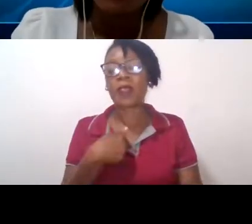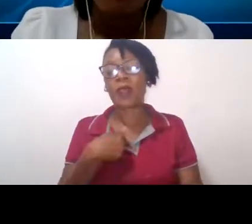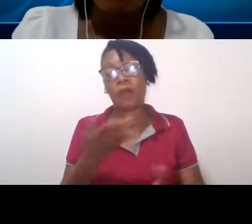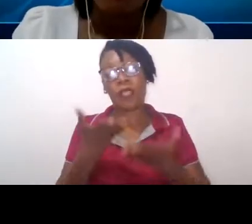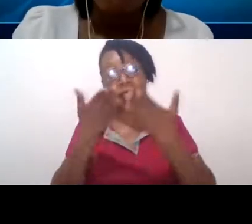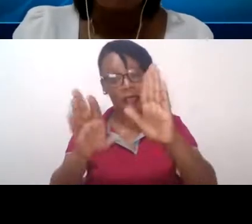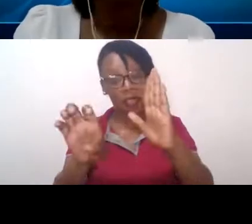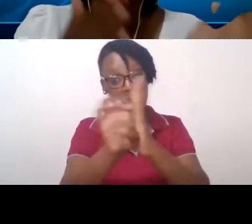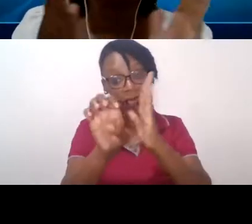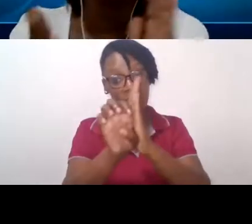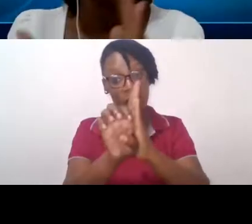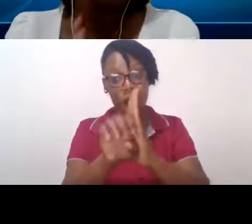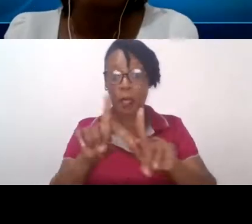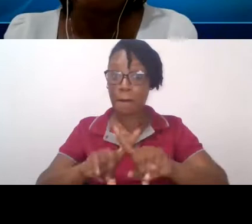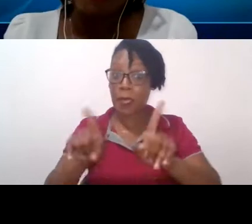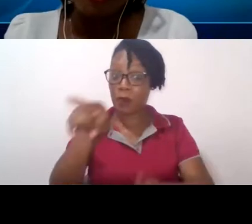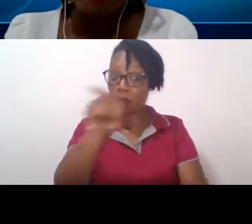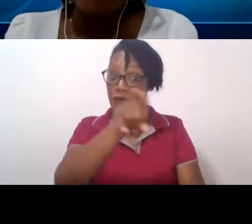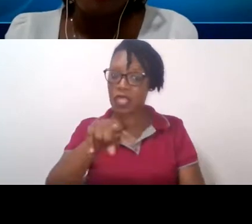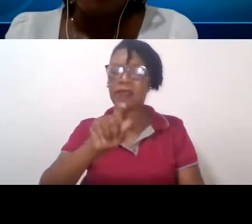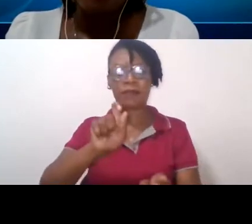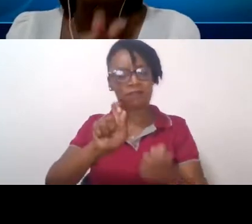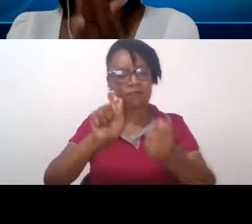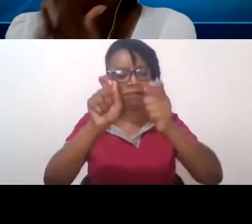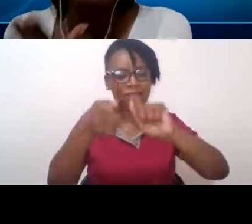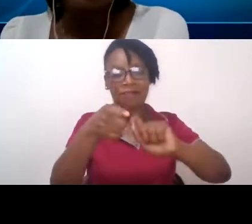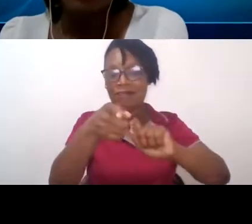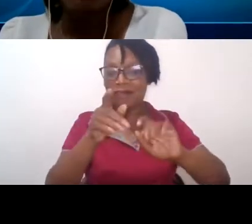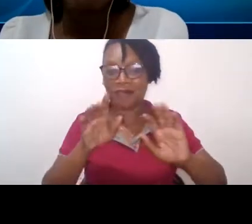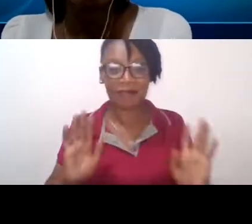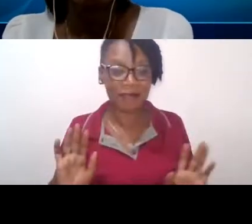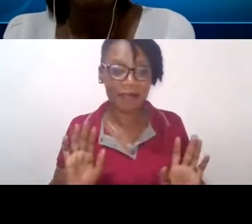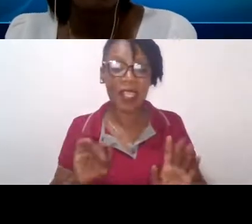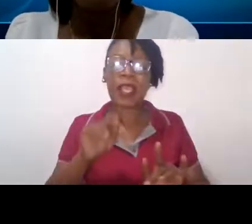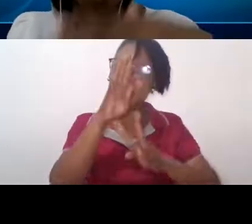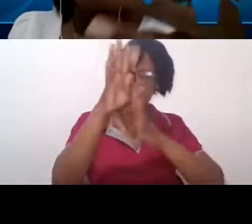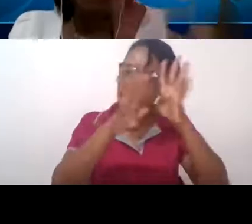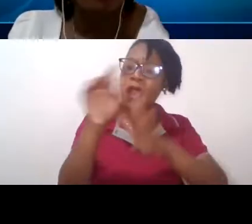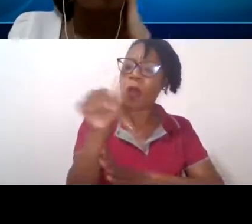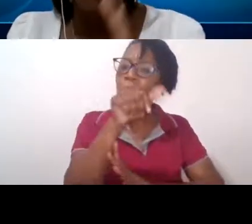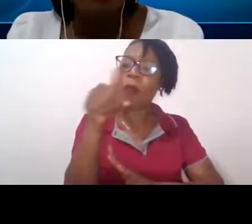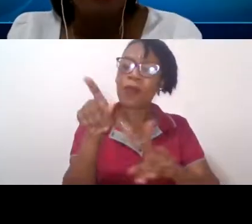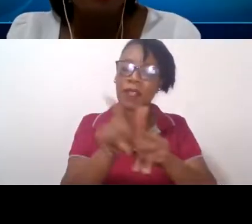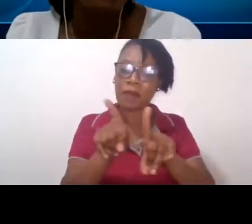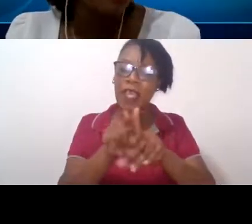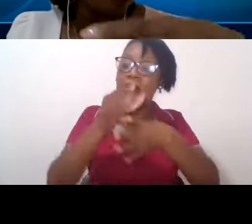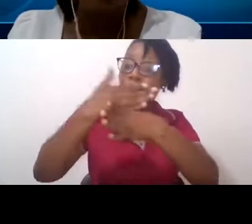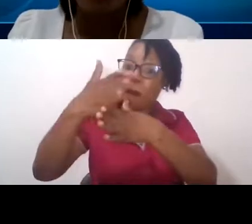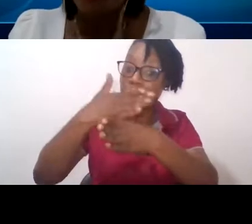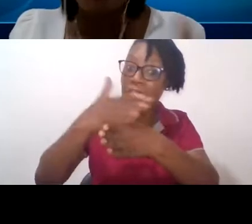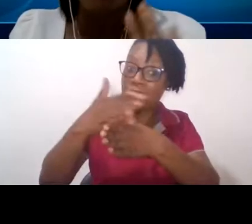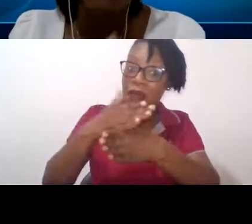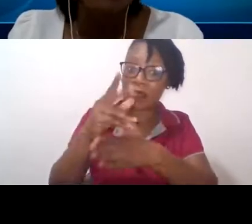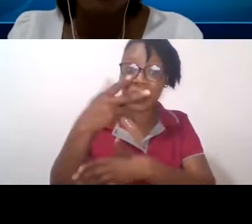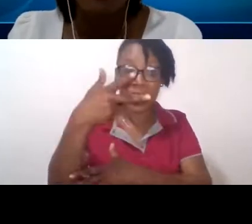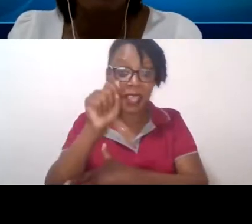ejemplos, pero ustedes los pueden adaptar y ustedes pueden generar otros, y ¿por qué no? Compártanos en el chat si alguno